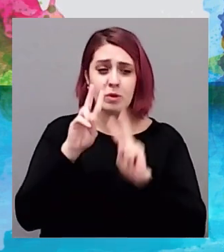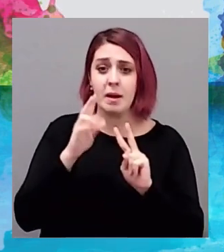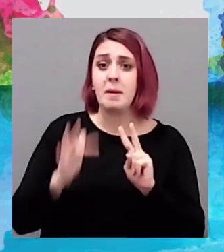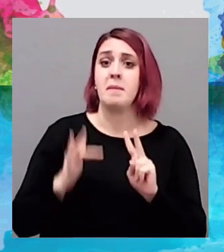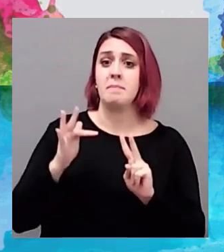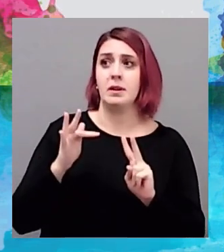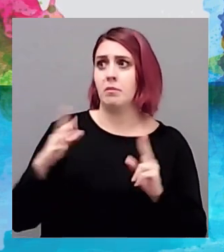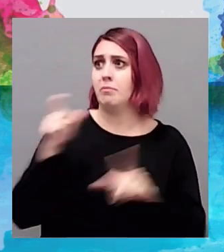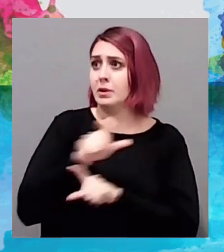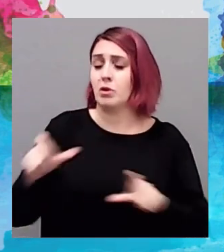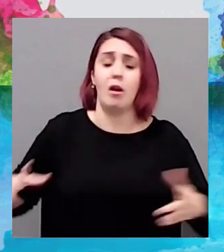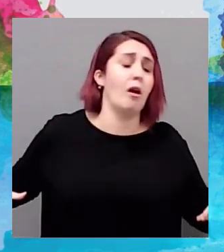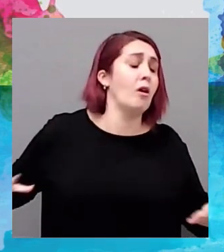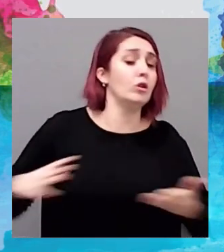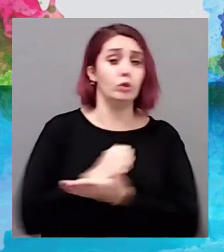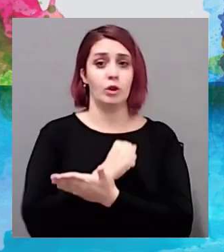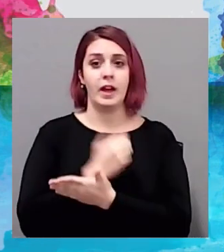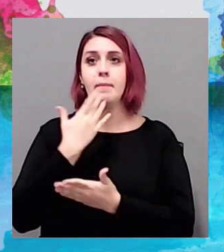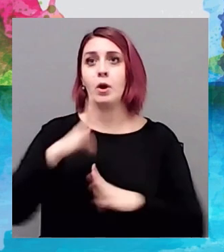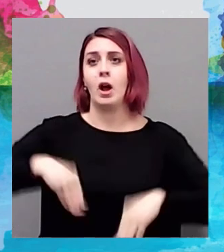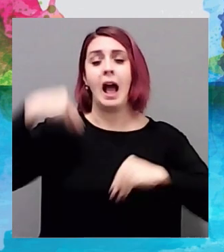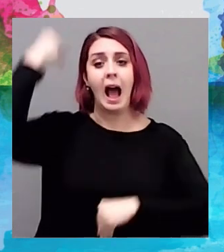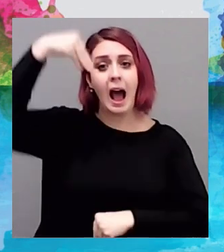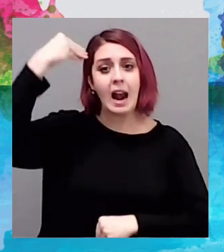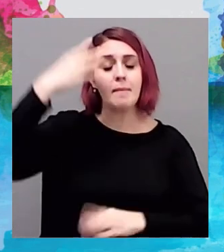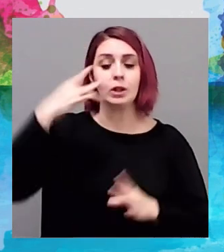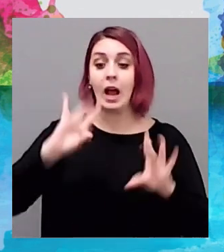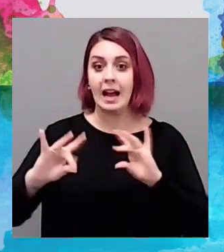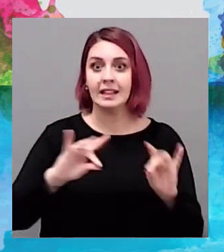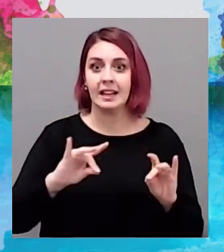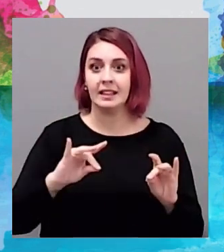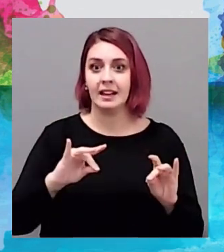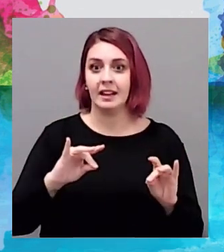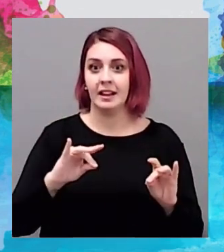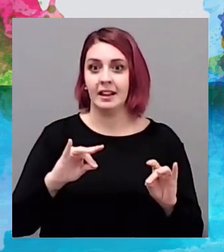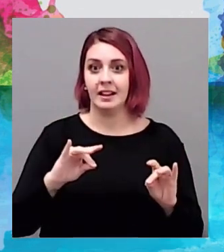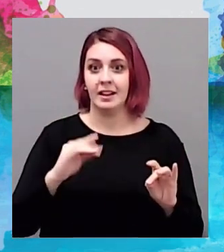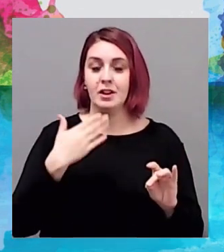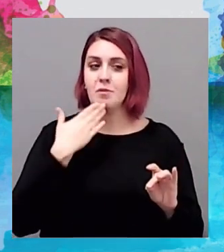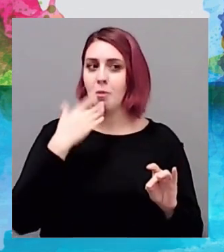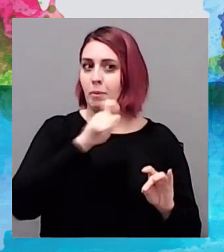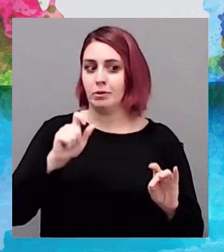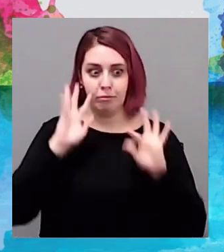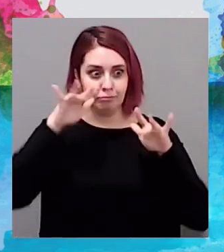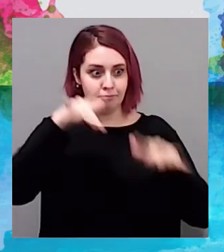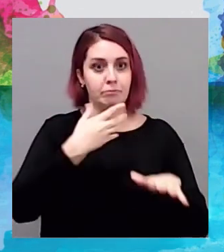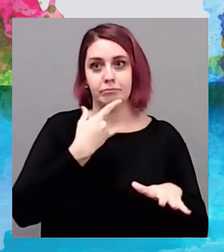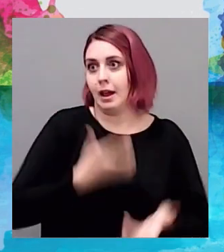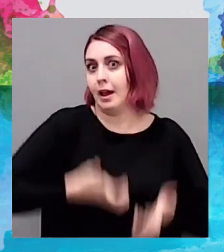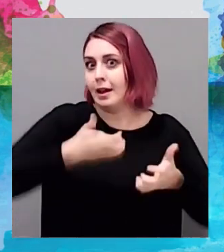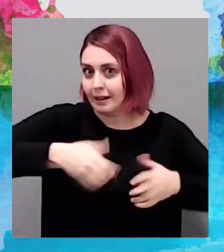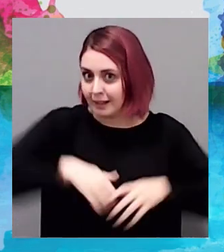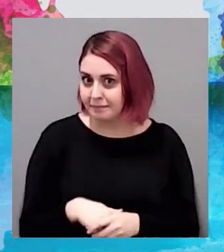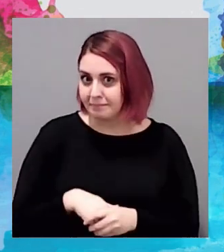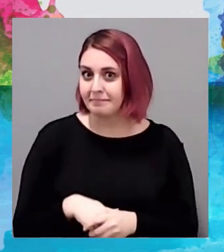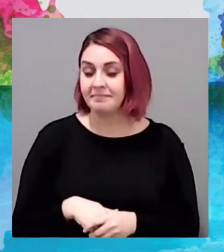el mundo. En la Alhambra, cuando había estaciones táctiles, era casi la joya de la corona de la visita en sí.